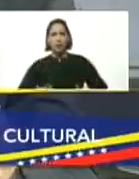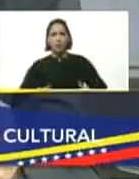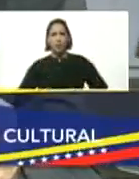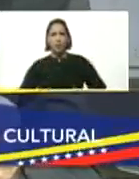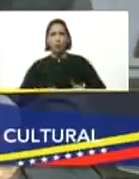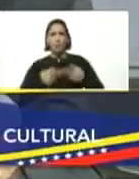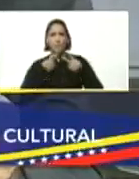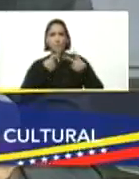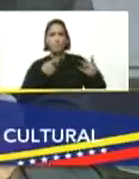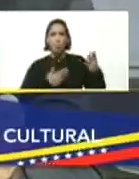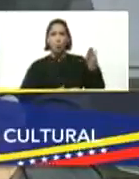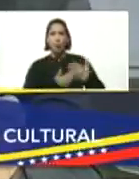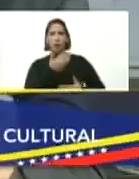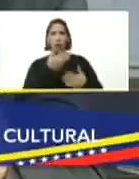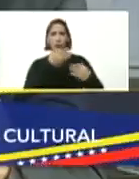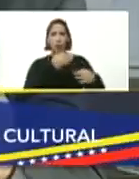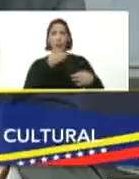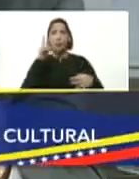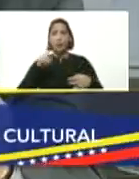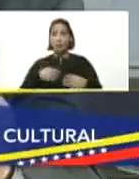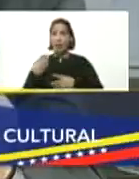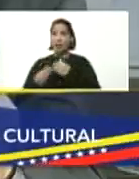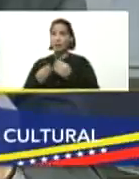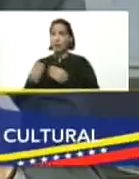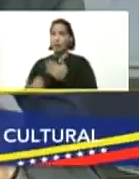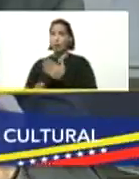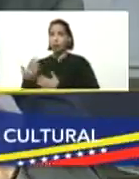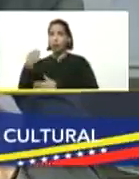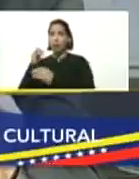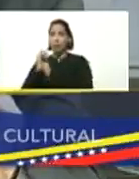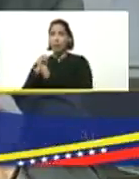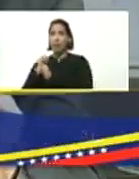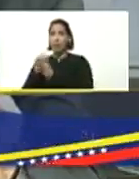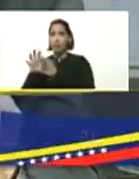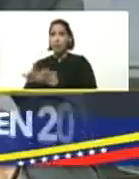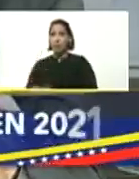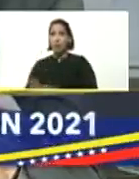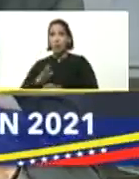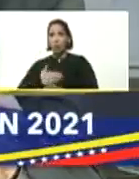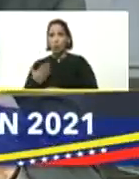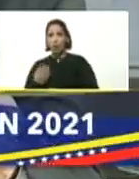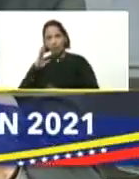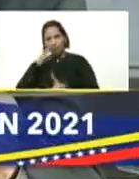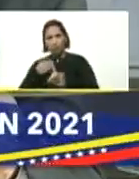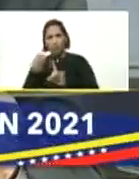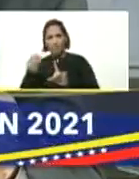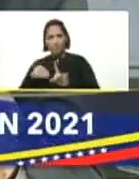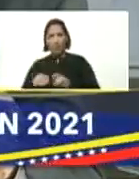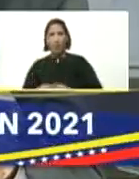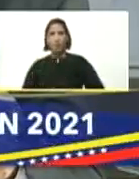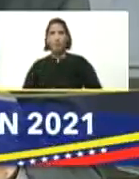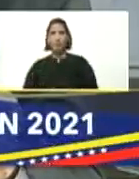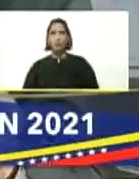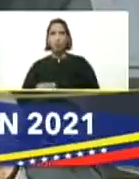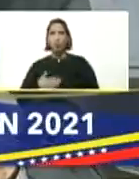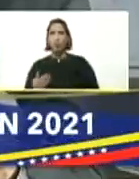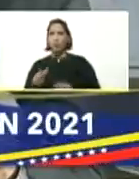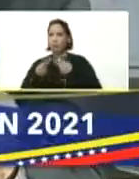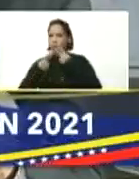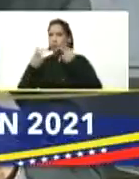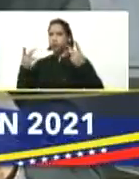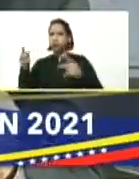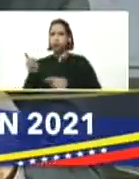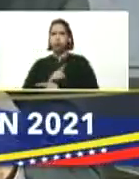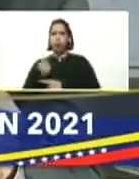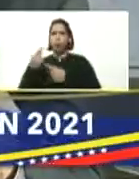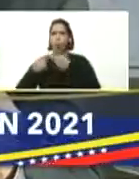papel. Pero también lo hacemos en digital porque con digital podemos ir mucho más lejos, podemos llegar mucho más rápido a